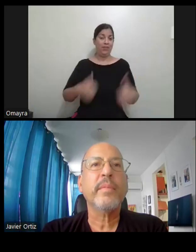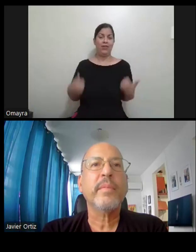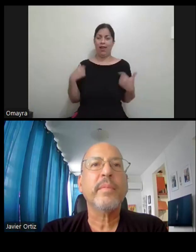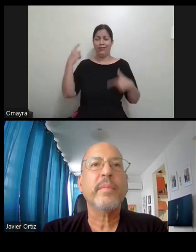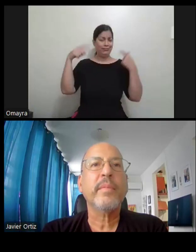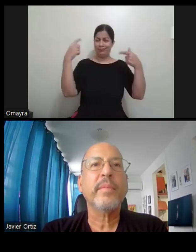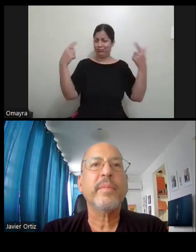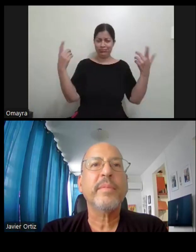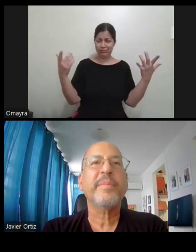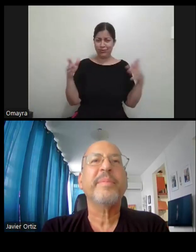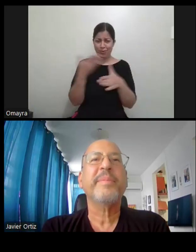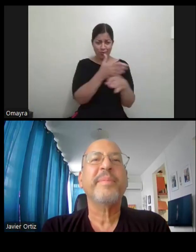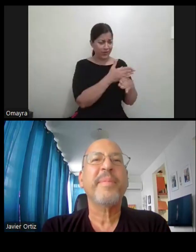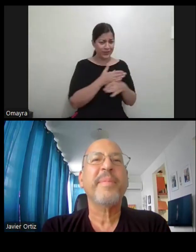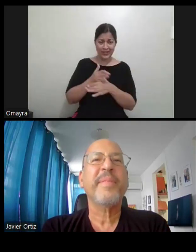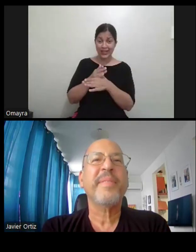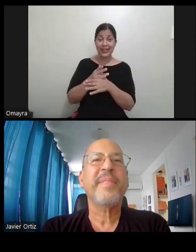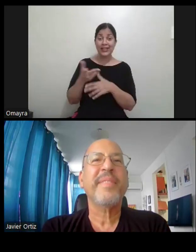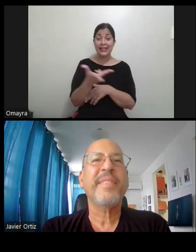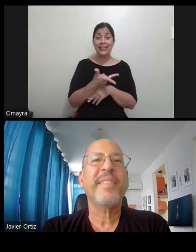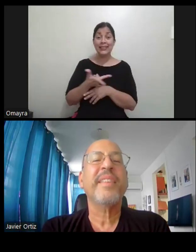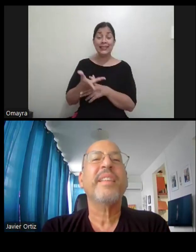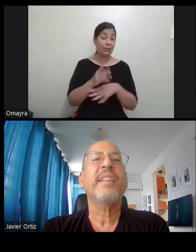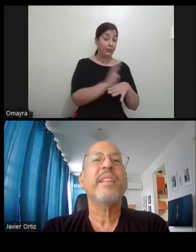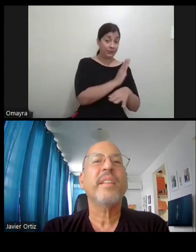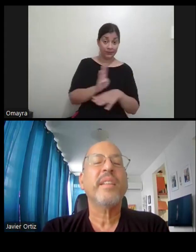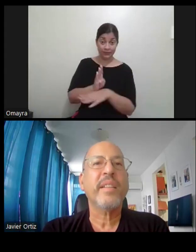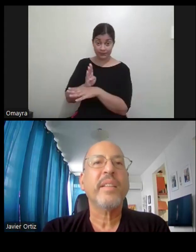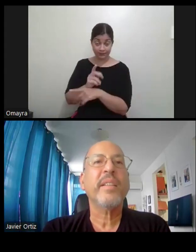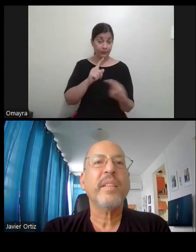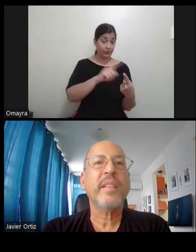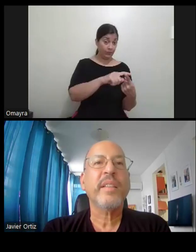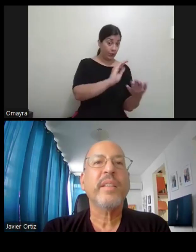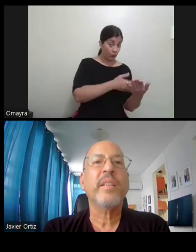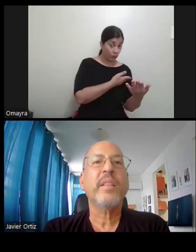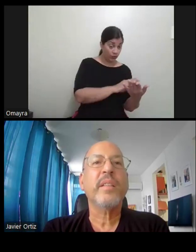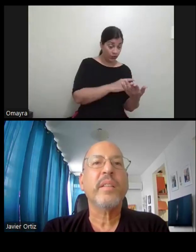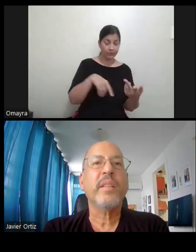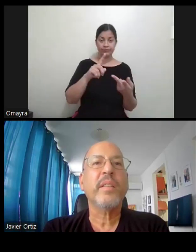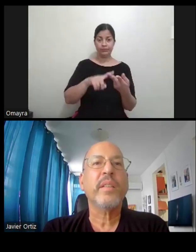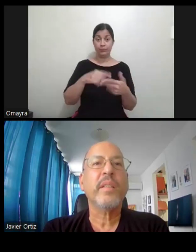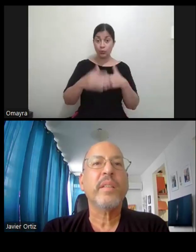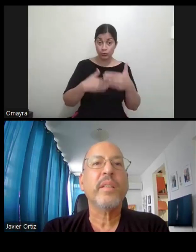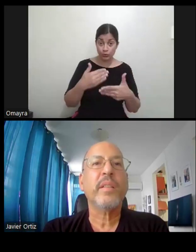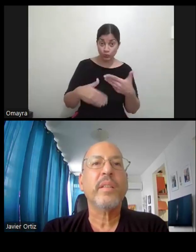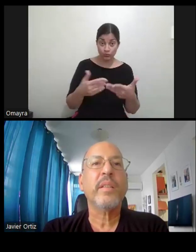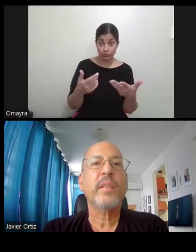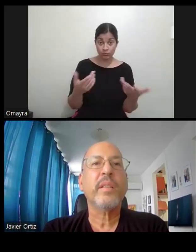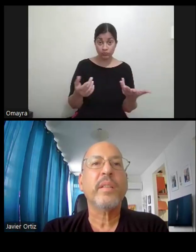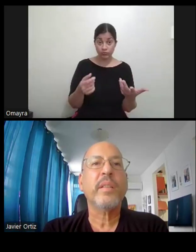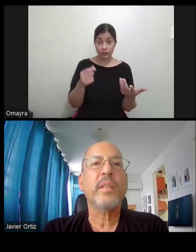locura compartida entre 3 industrias, que es la industria de la música, la producción